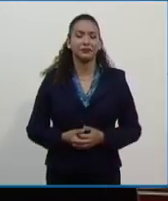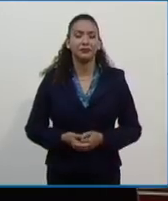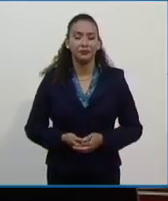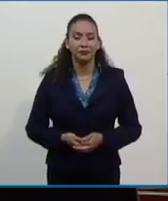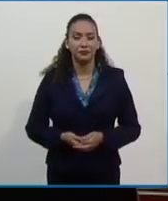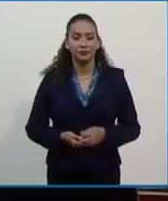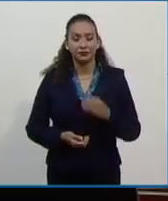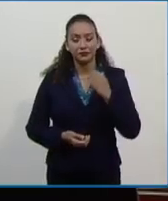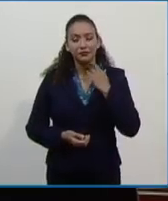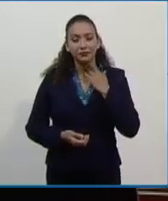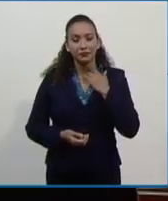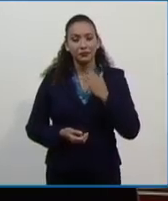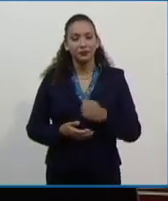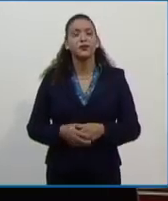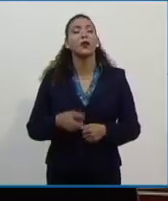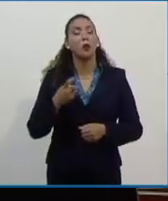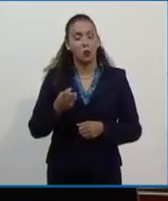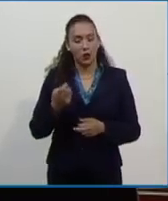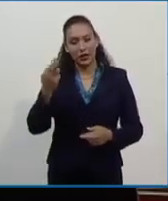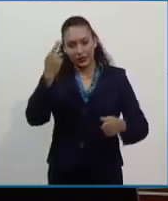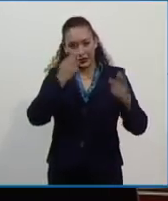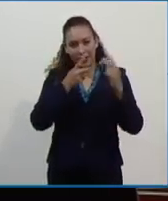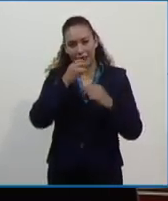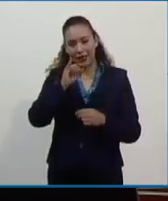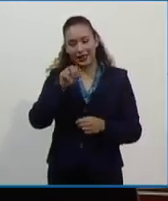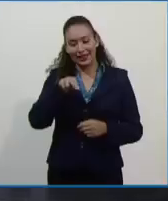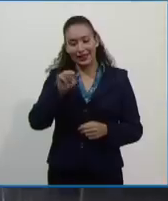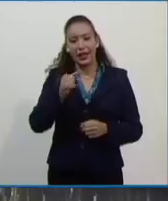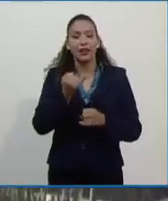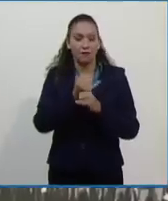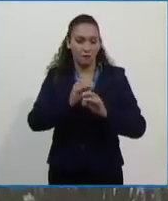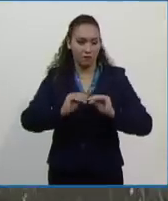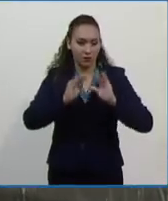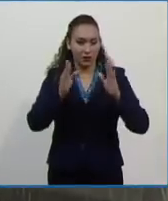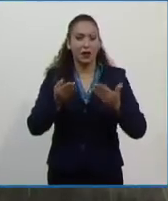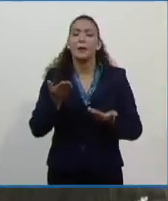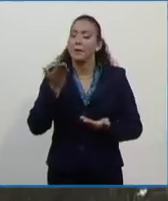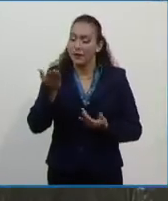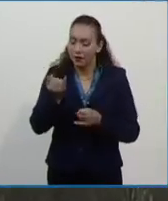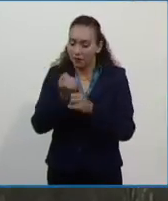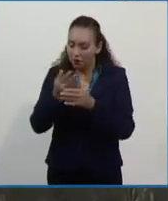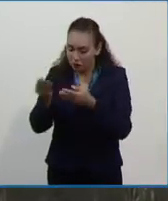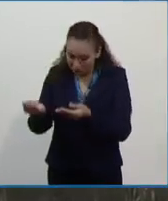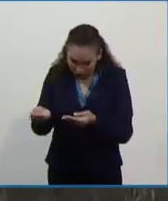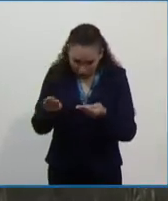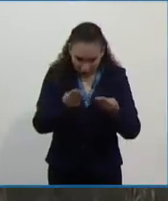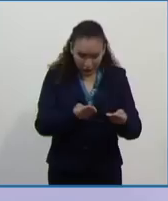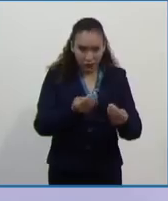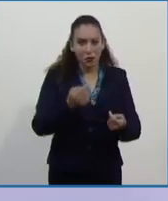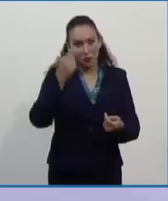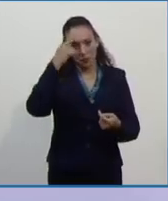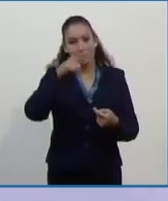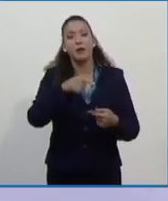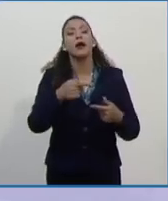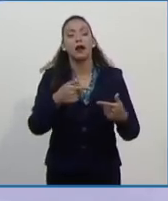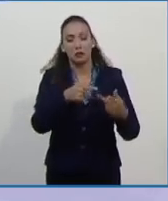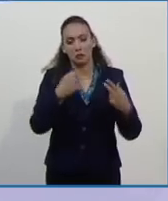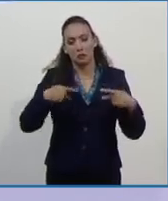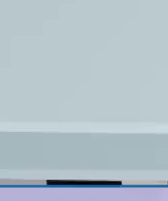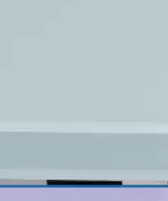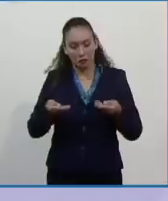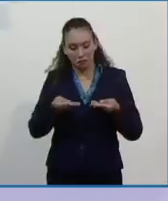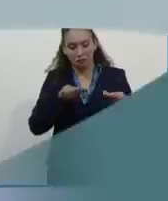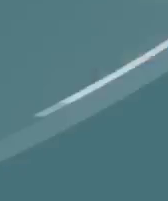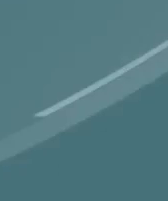este motivo, confirmó las resoluciones del INAI en las que ordenó entregar dicha información en versión pública a un particular.